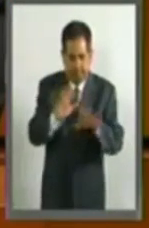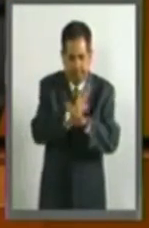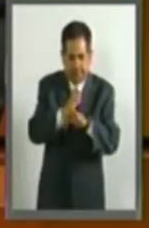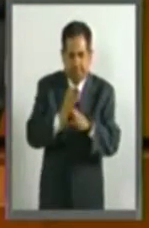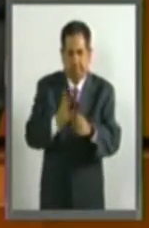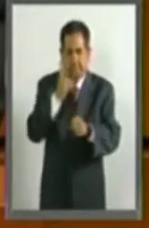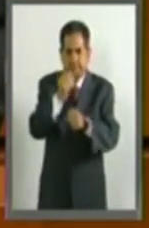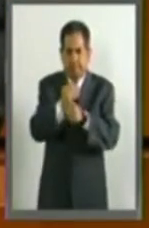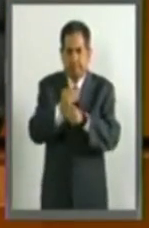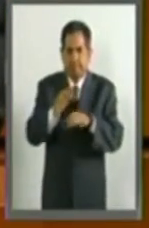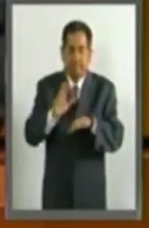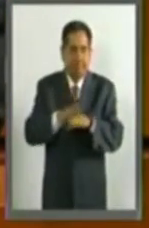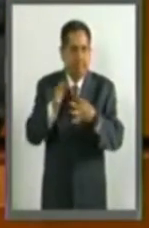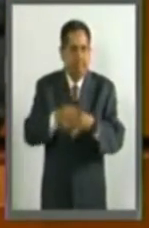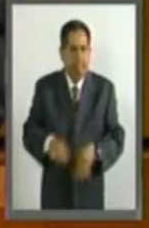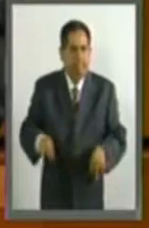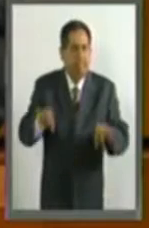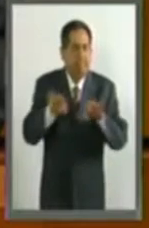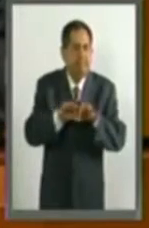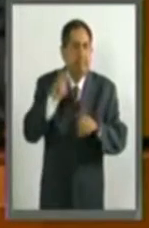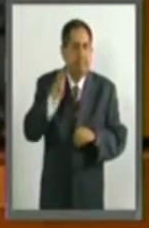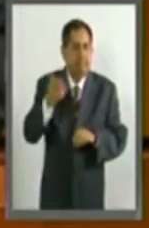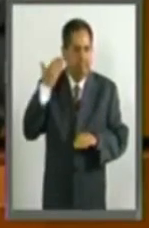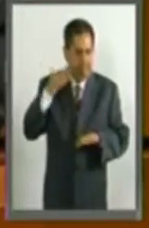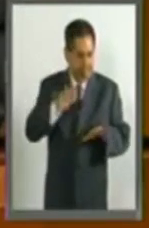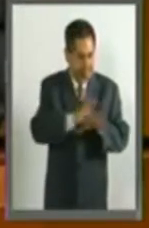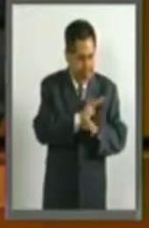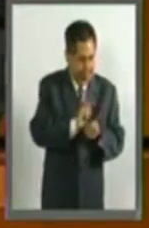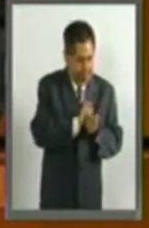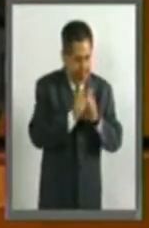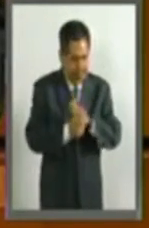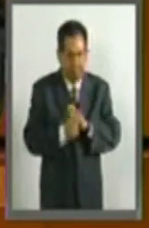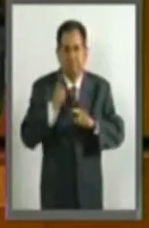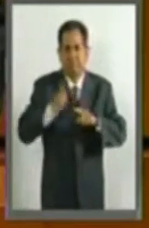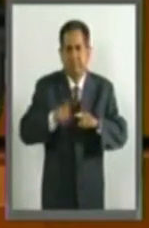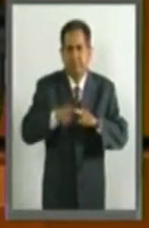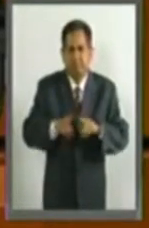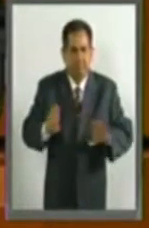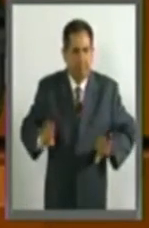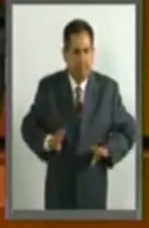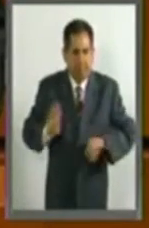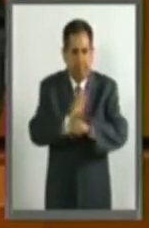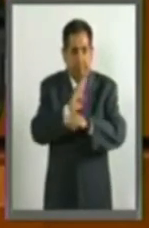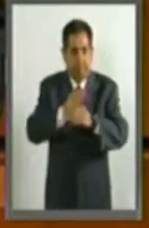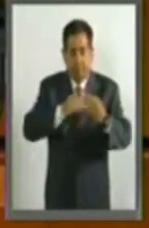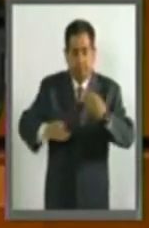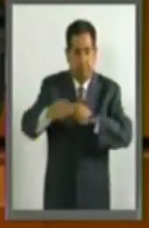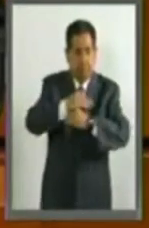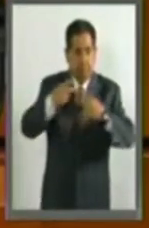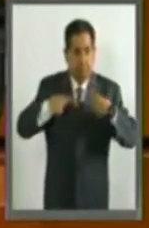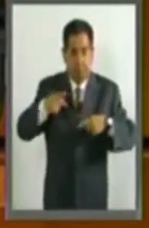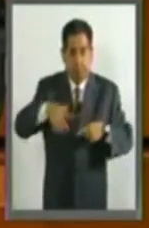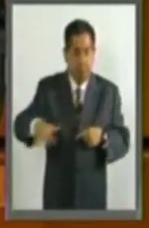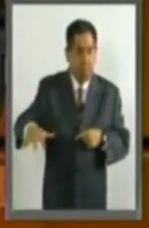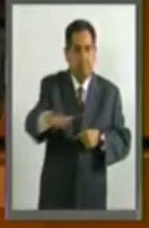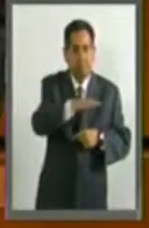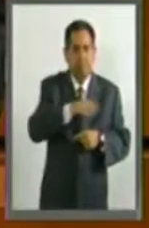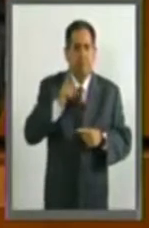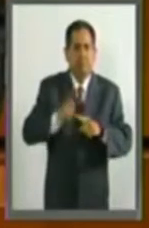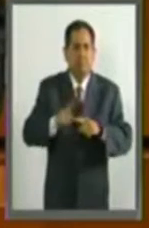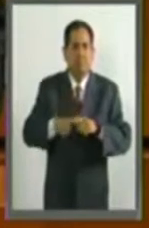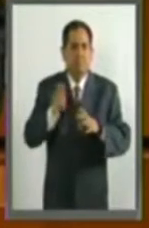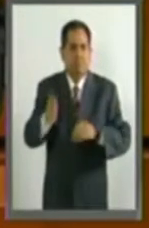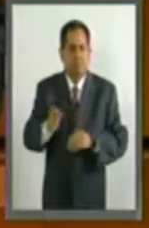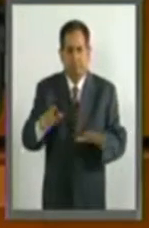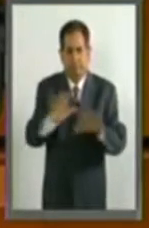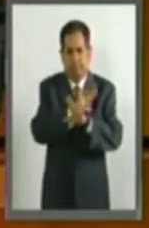estructurales de mayor trascendencia y que se ha traducido en beneficios concretos para la sociedad en su conjunto es